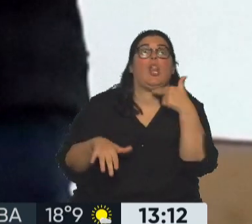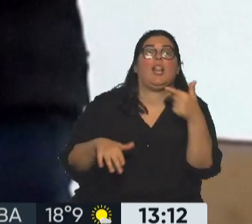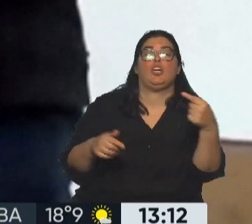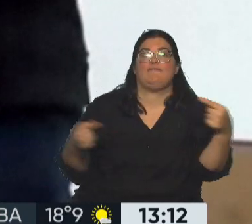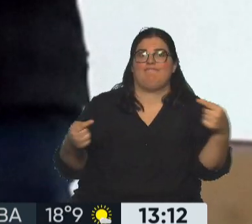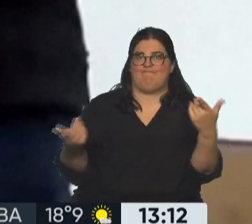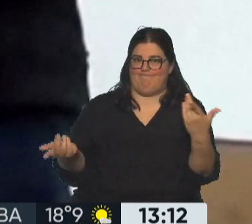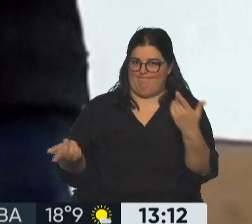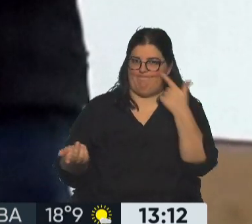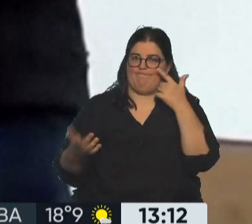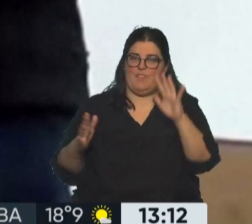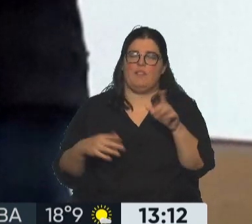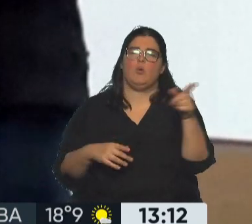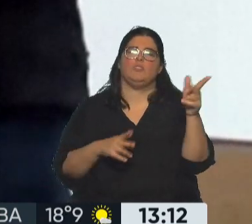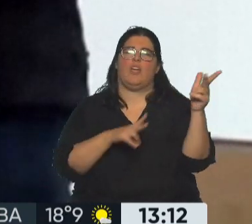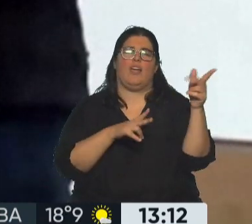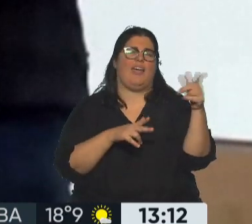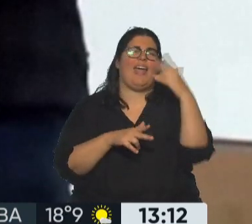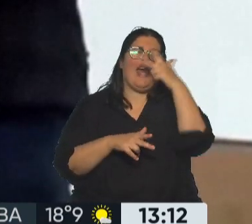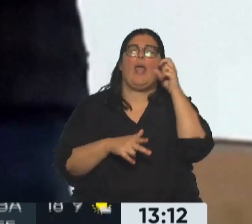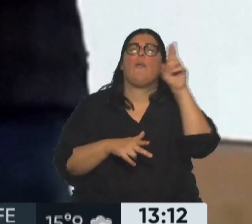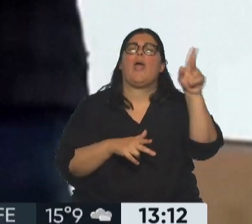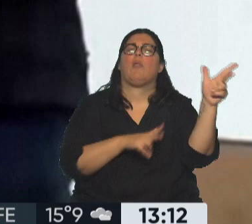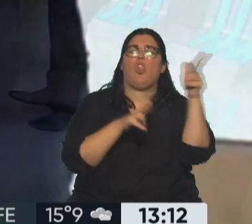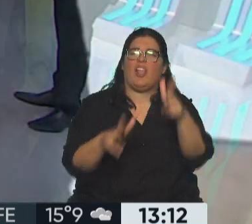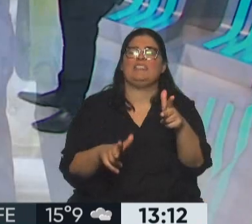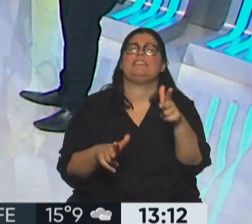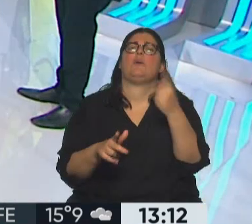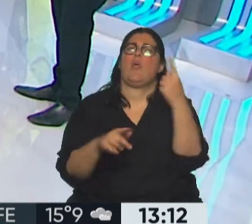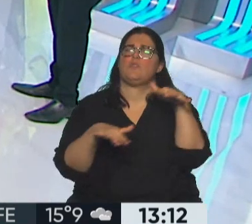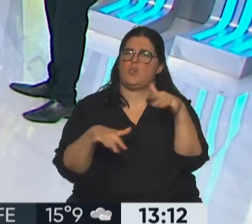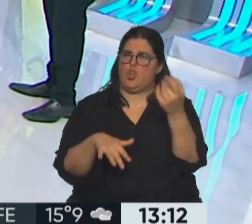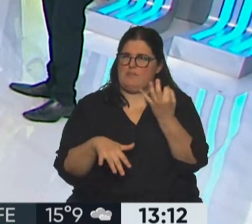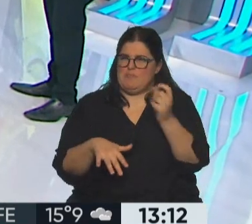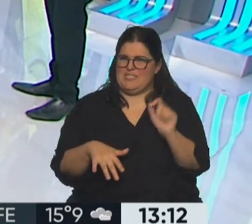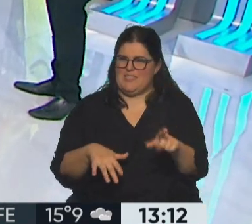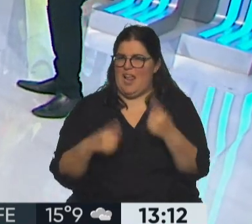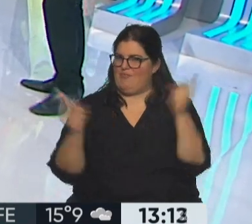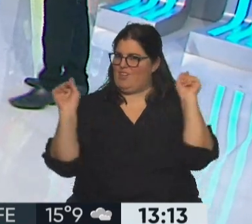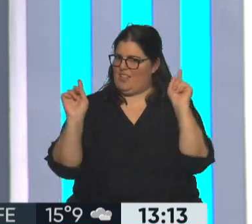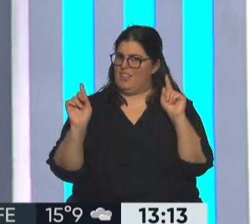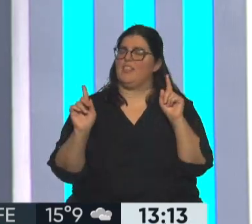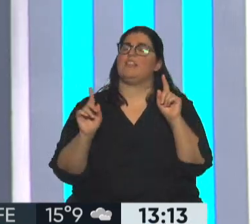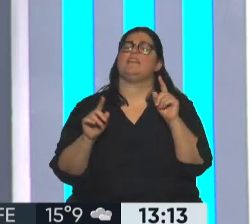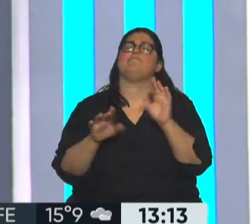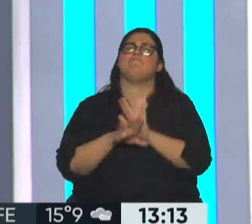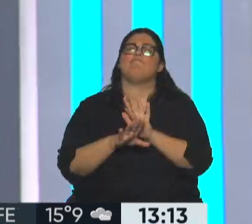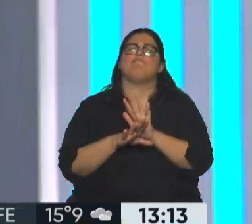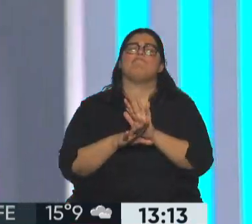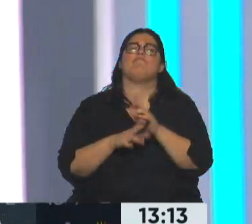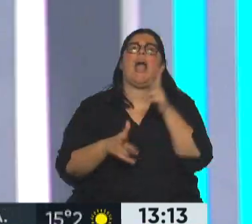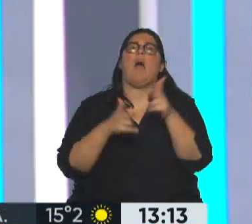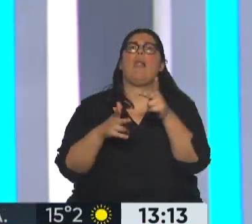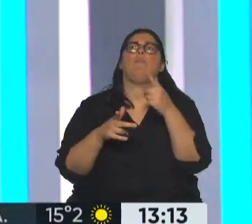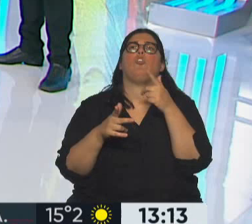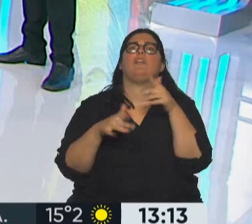decías vos en tu título, una situación realmente muy particular. Y cuando hablamos de particular, también hablamos de